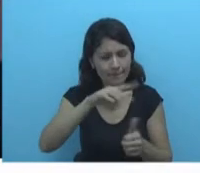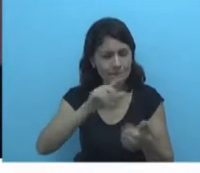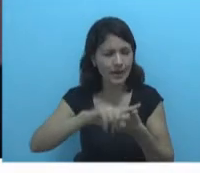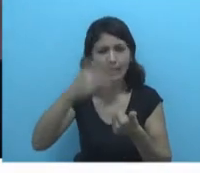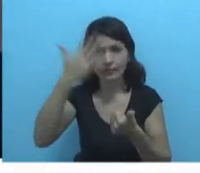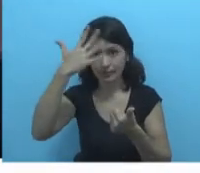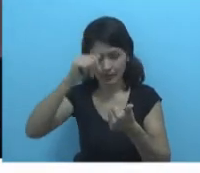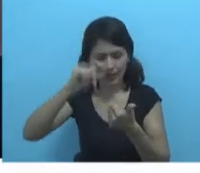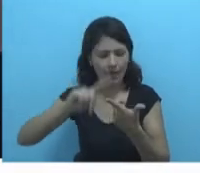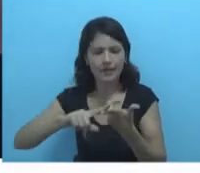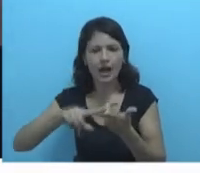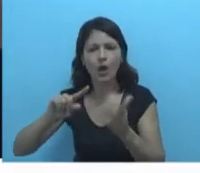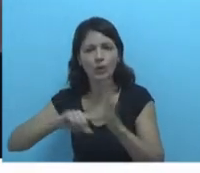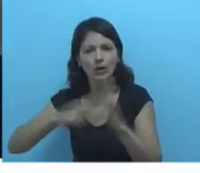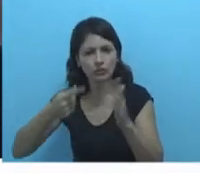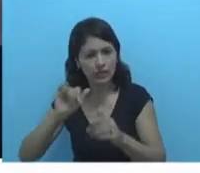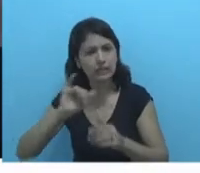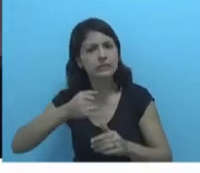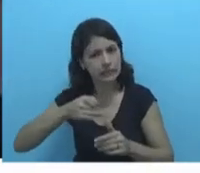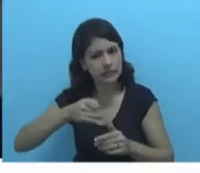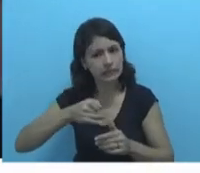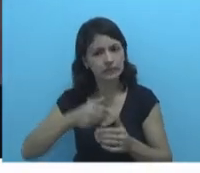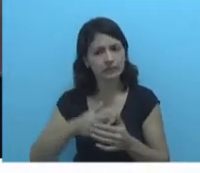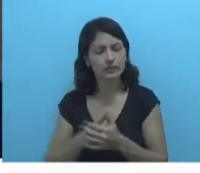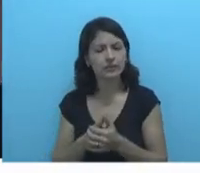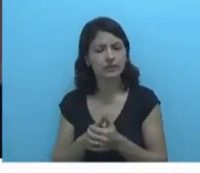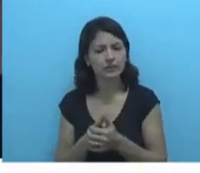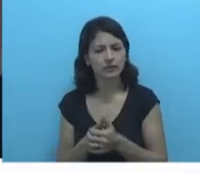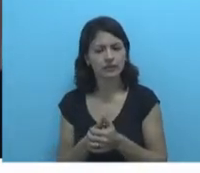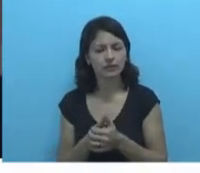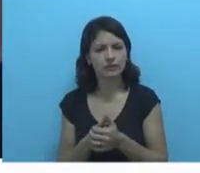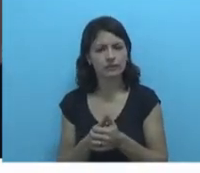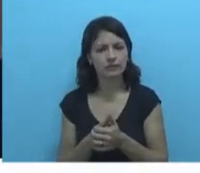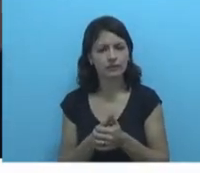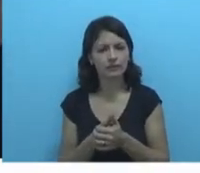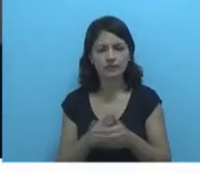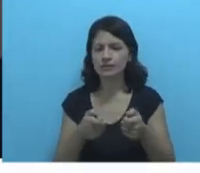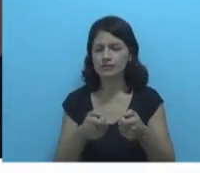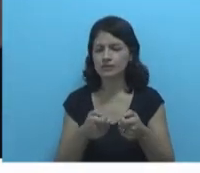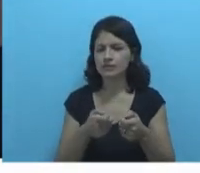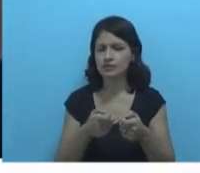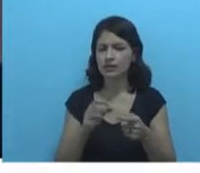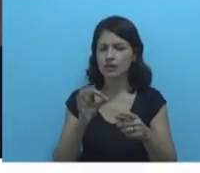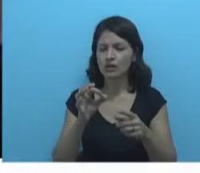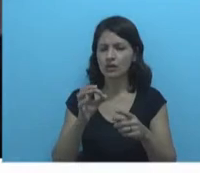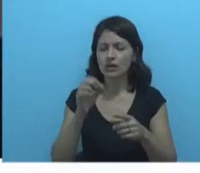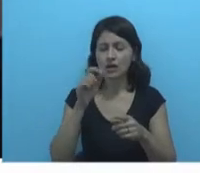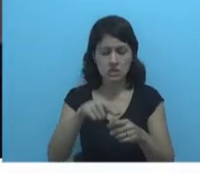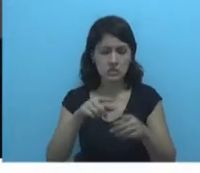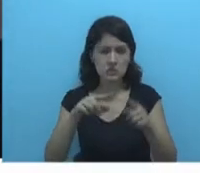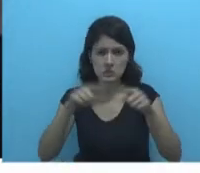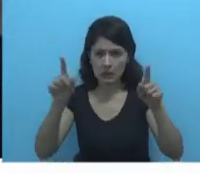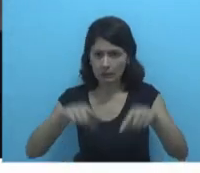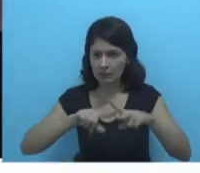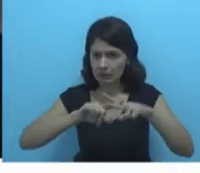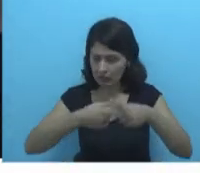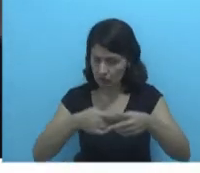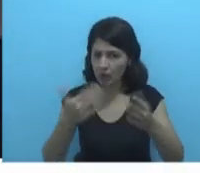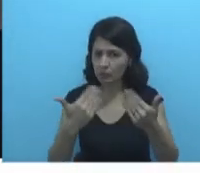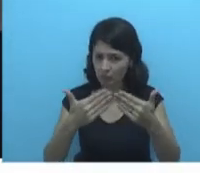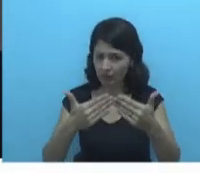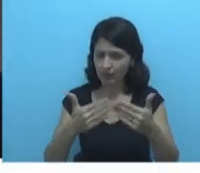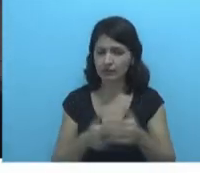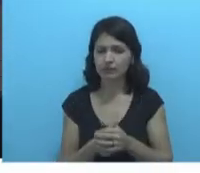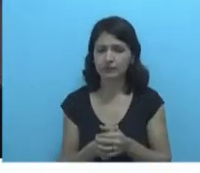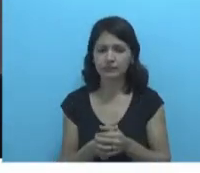generación de oxígeno a pesar de las regulaciones de ANMAT, que según coinciden varias fuentes consultadas, apuntan a que la prohibición